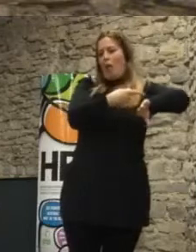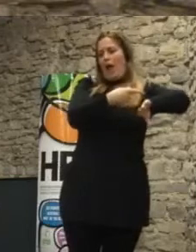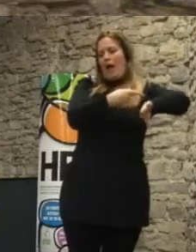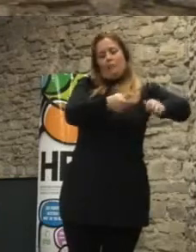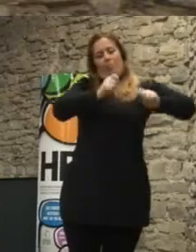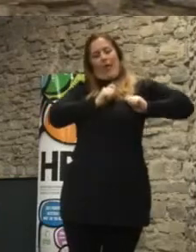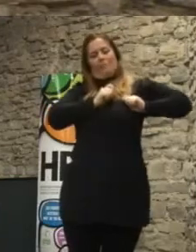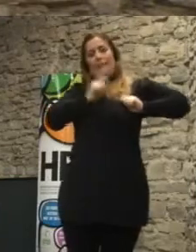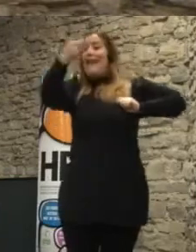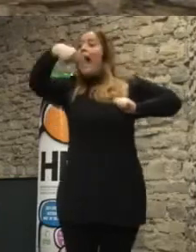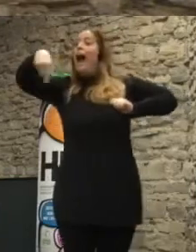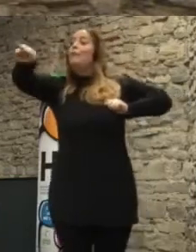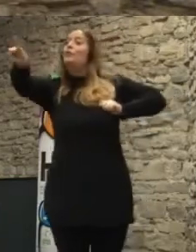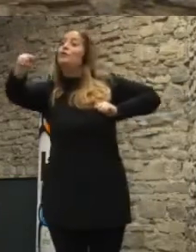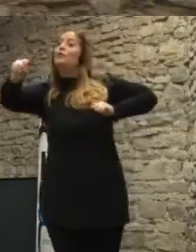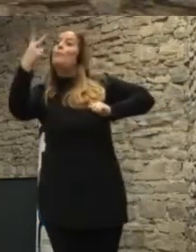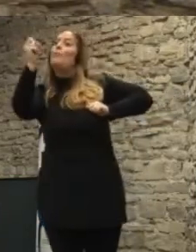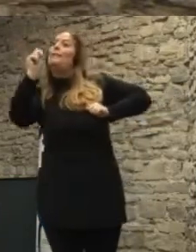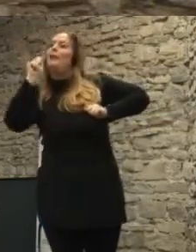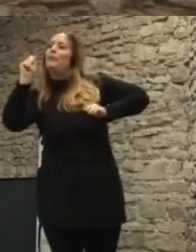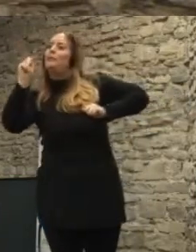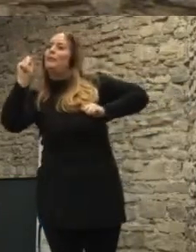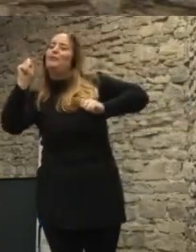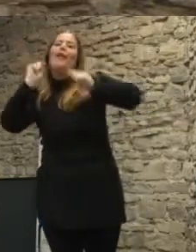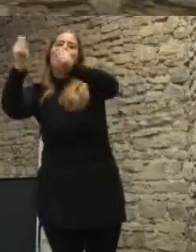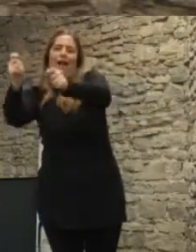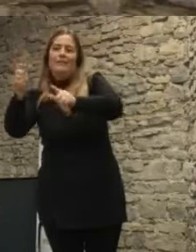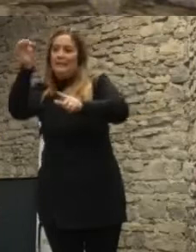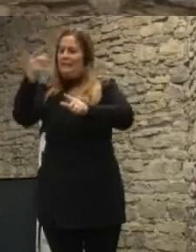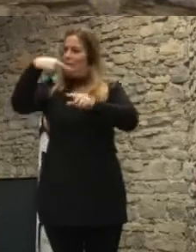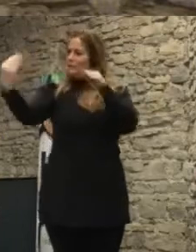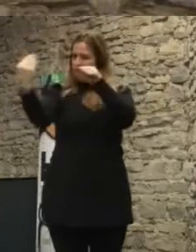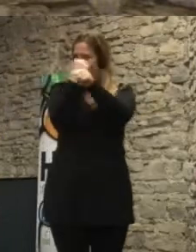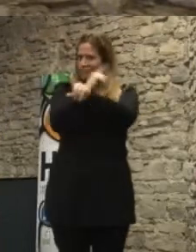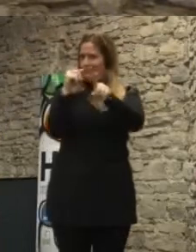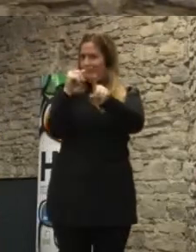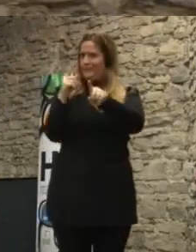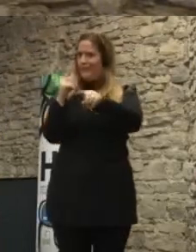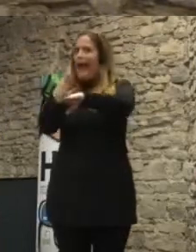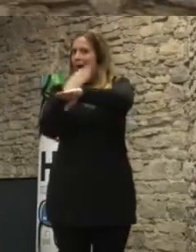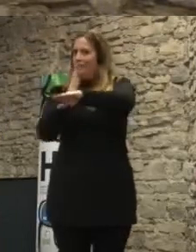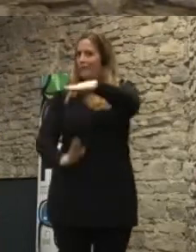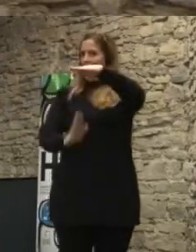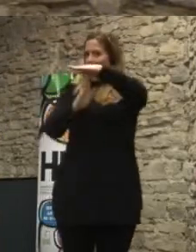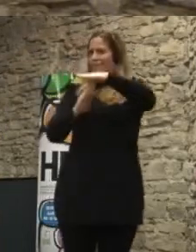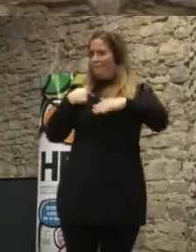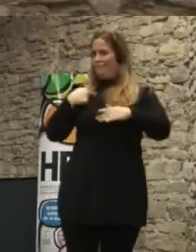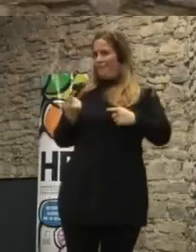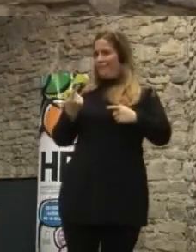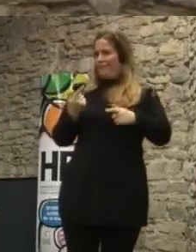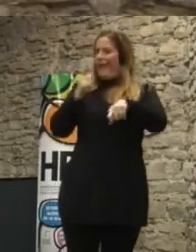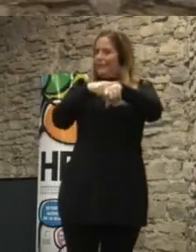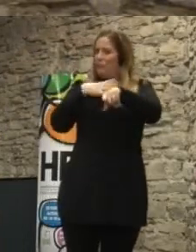minutos. Si no estáis de acuerdo, me interrumpís antes y, digamos, por la vía de los hechos, pues podemos reequilibrar los